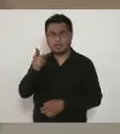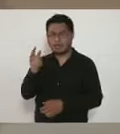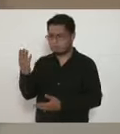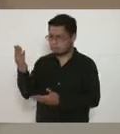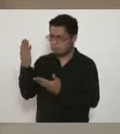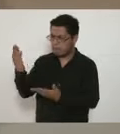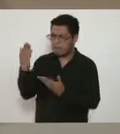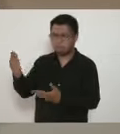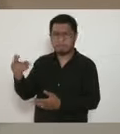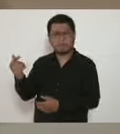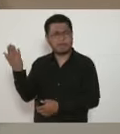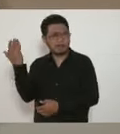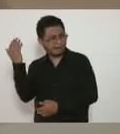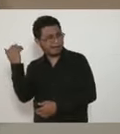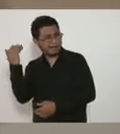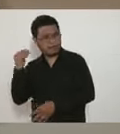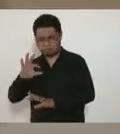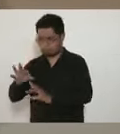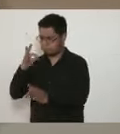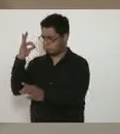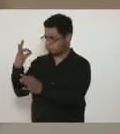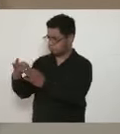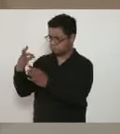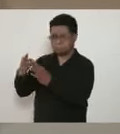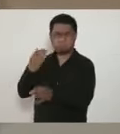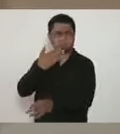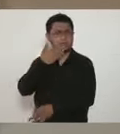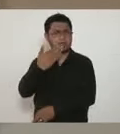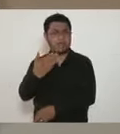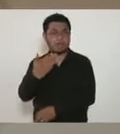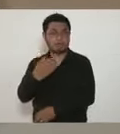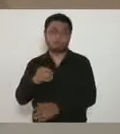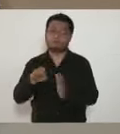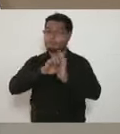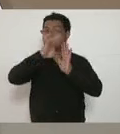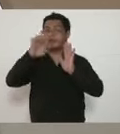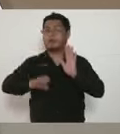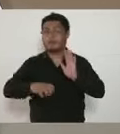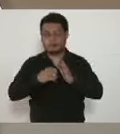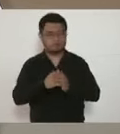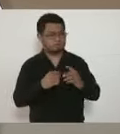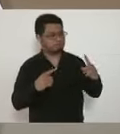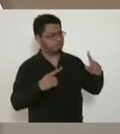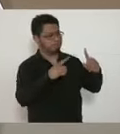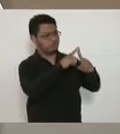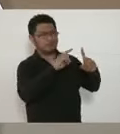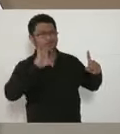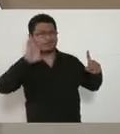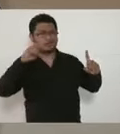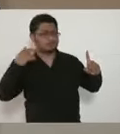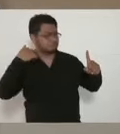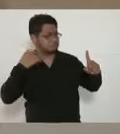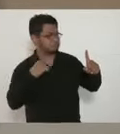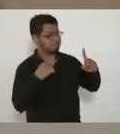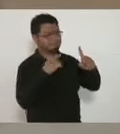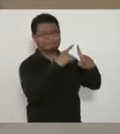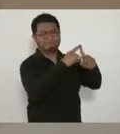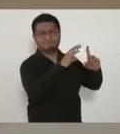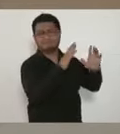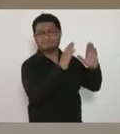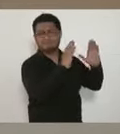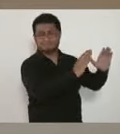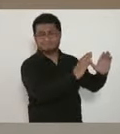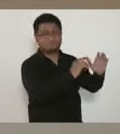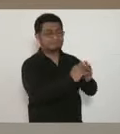sus demandas, la rehabilitación de la iglesia y la rehabilitación de